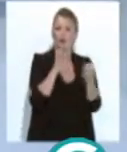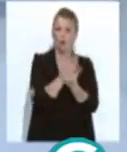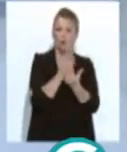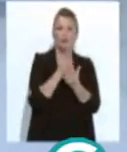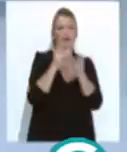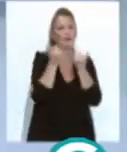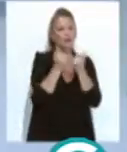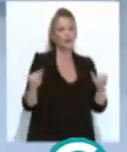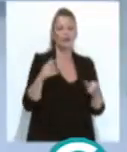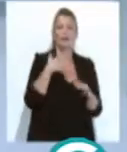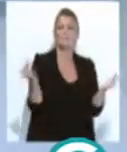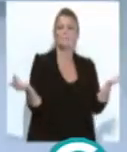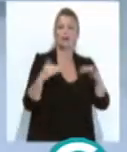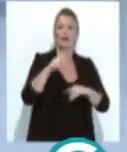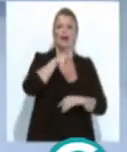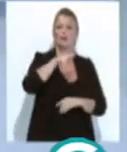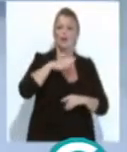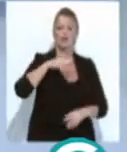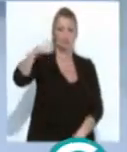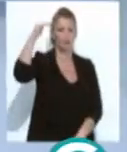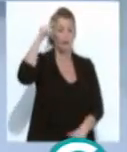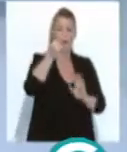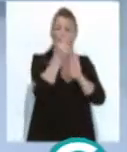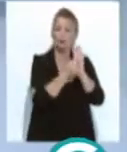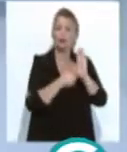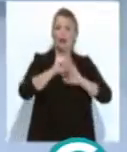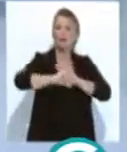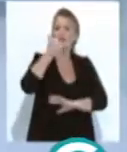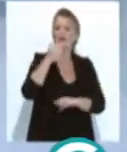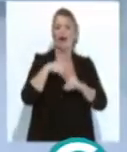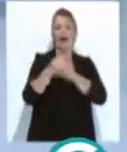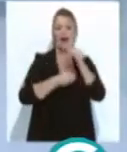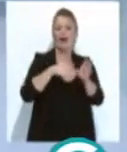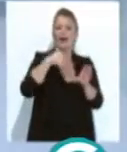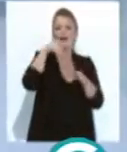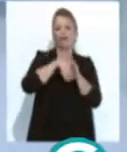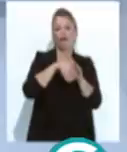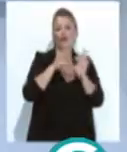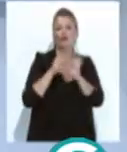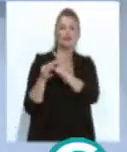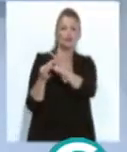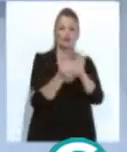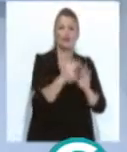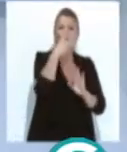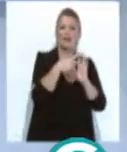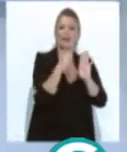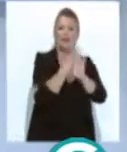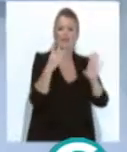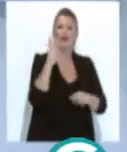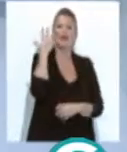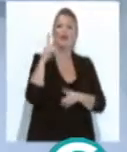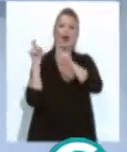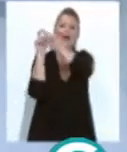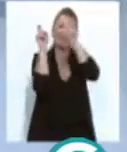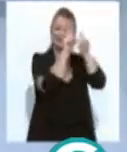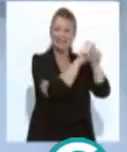del primer pleno de hermanos mayores. Entre los puntos aprobados se ha repartido el Fondo de Solidaridad de 2018 a 5 entidades